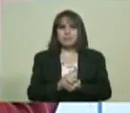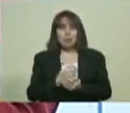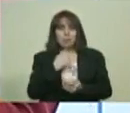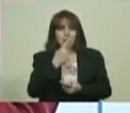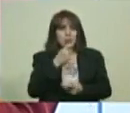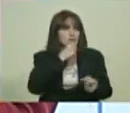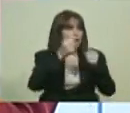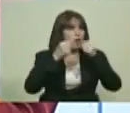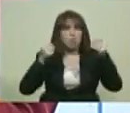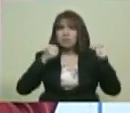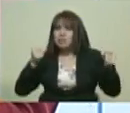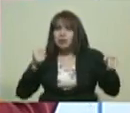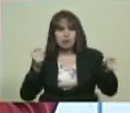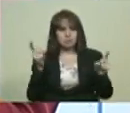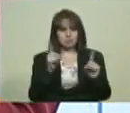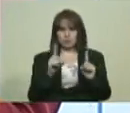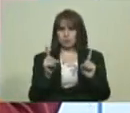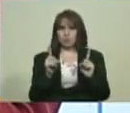las encuestas.